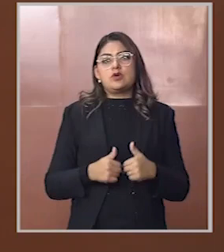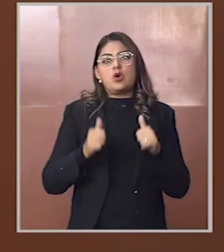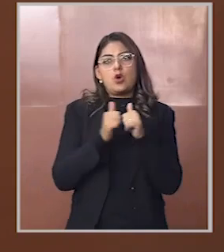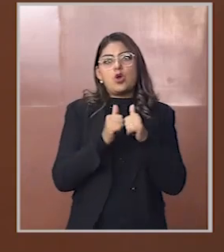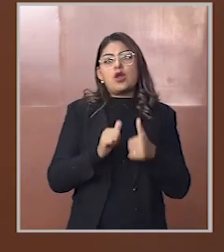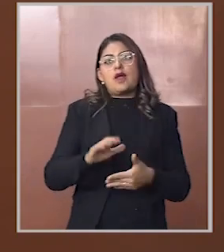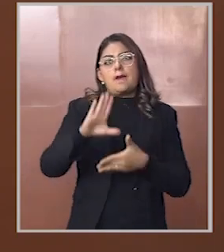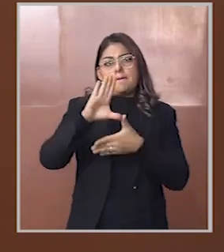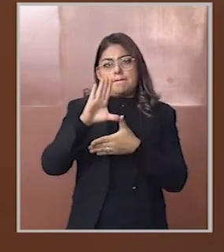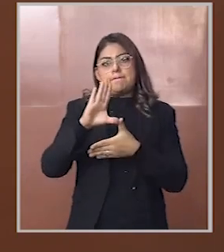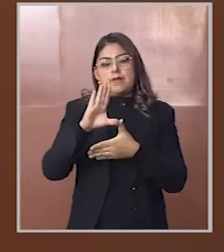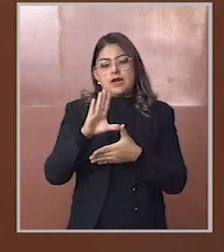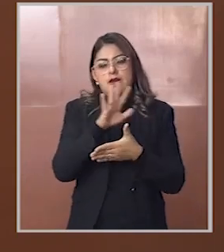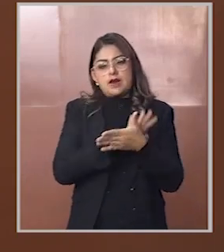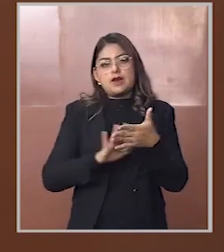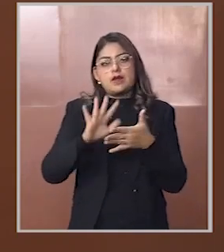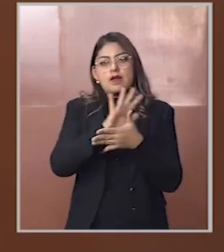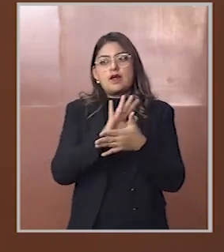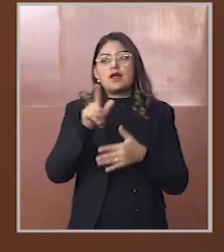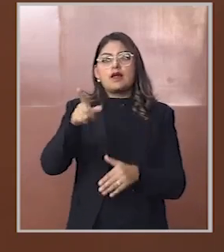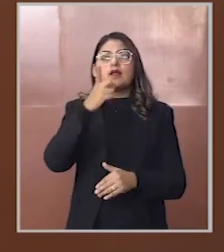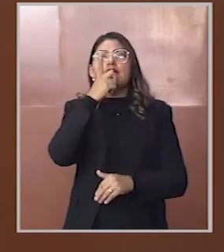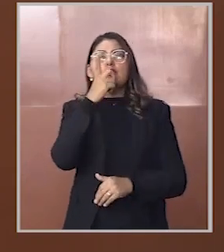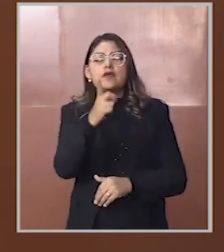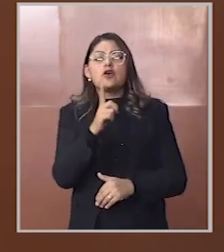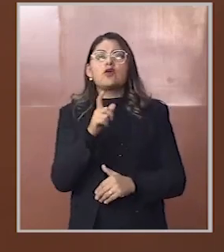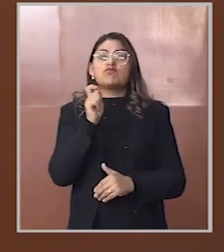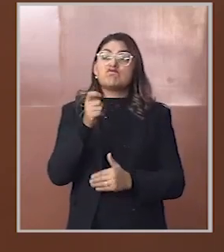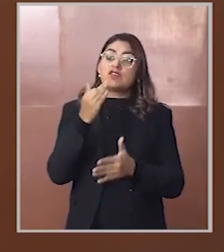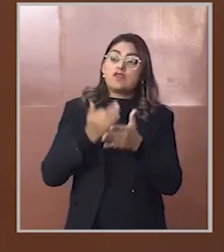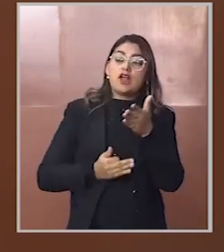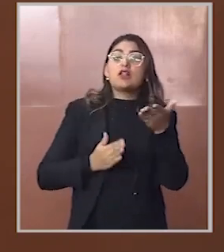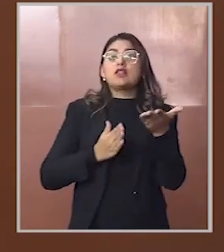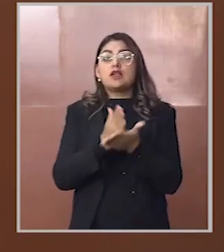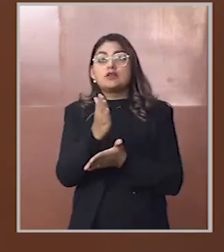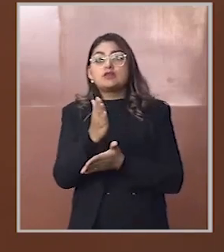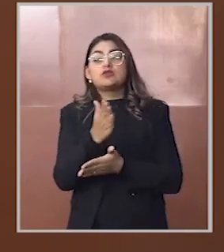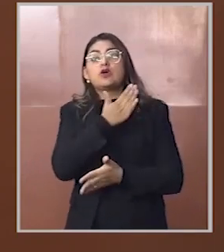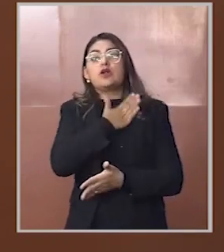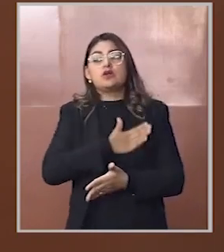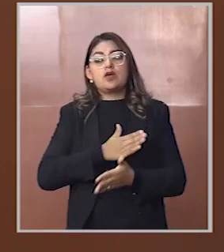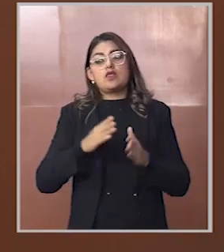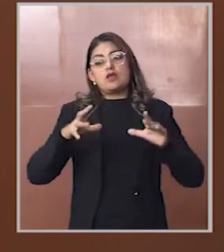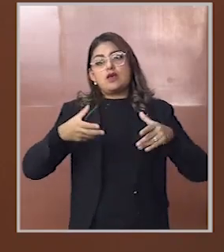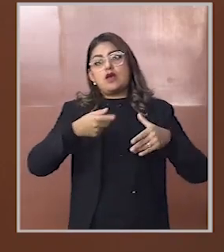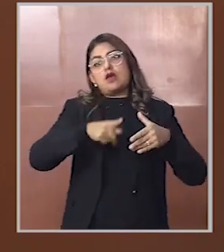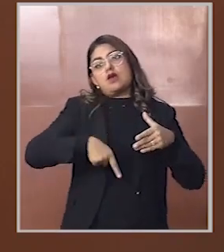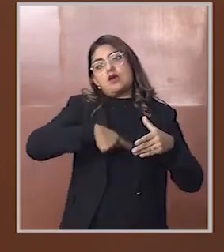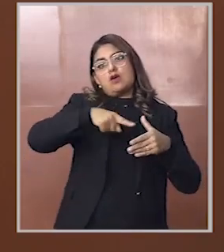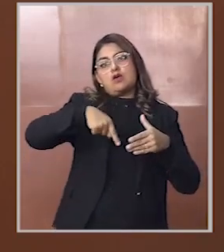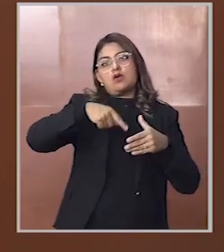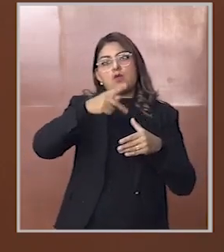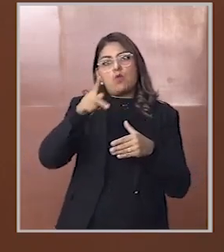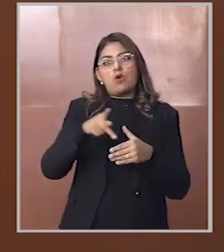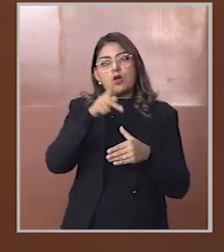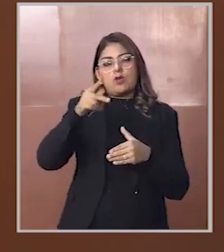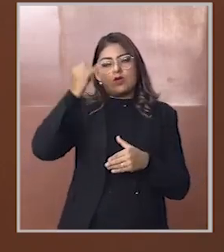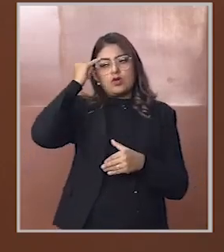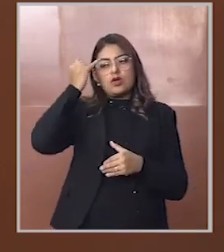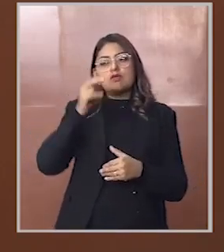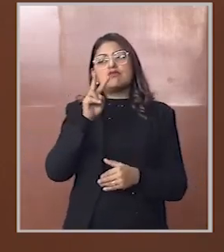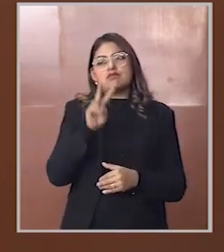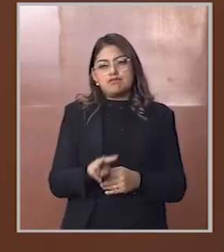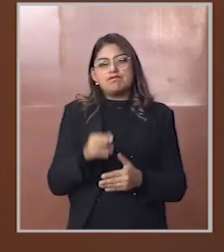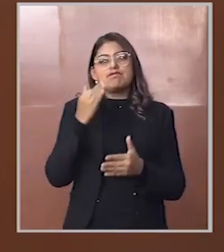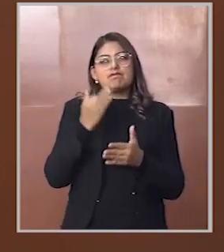eh expresó que la falta de de acceso a la justicia para los pueblos originarios es una de las cuestiones más apremiantes